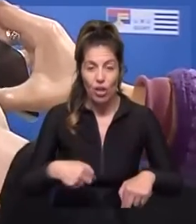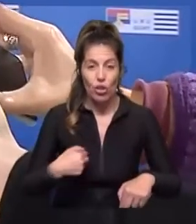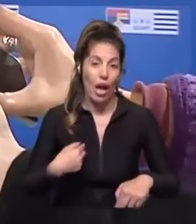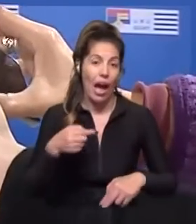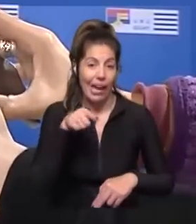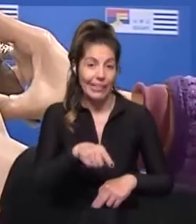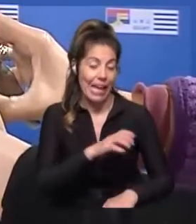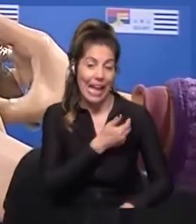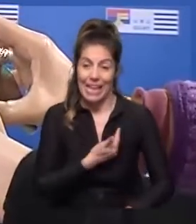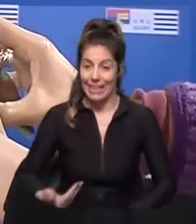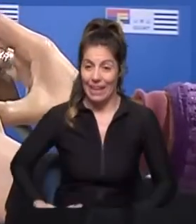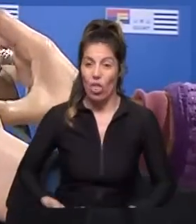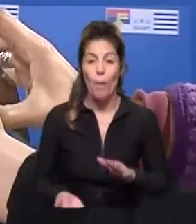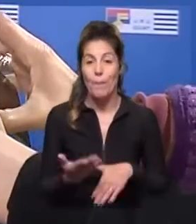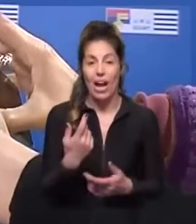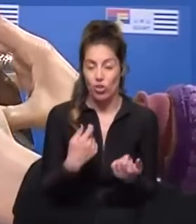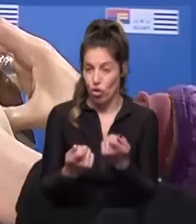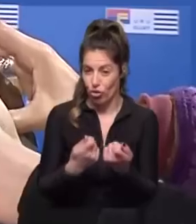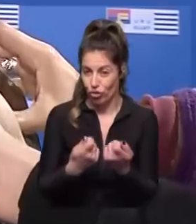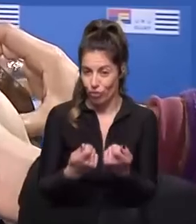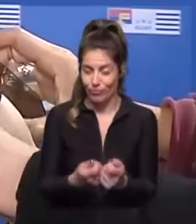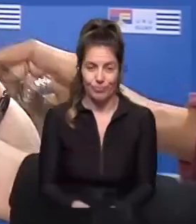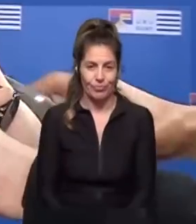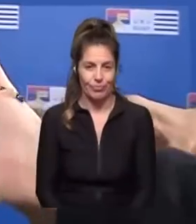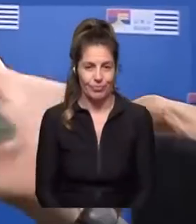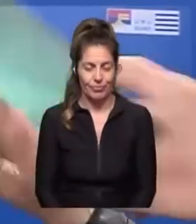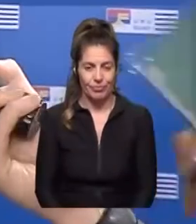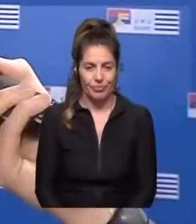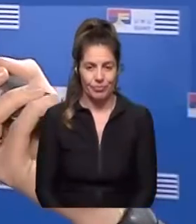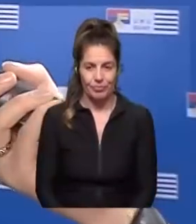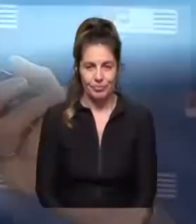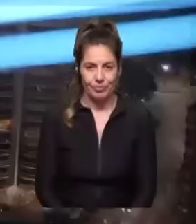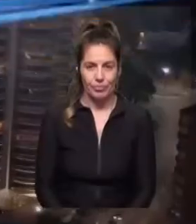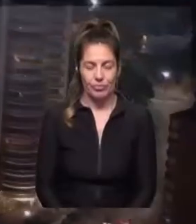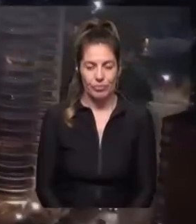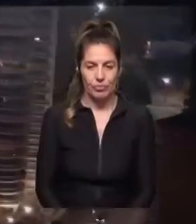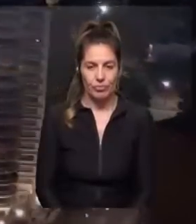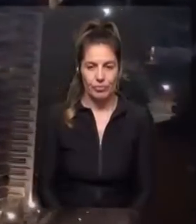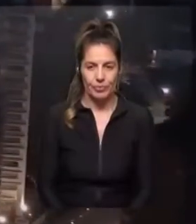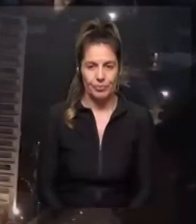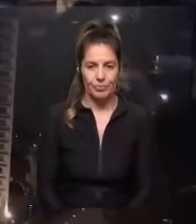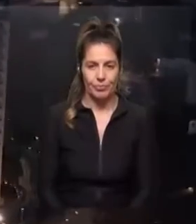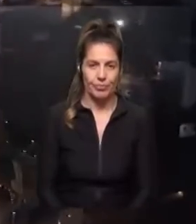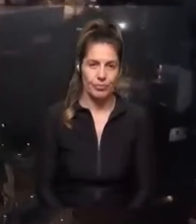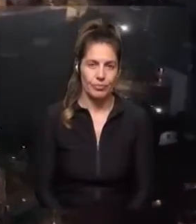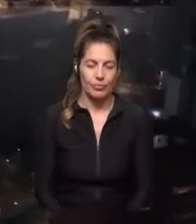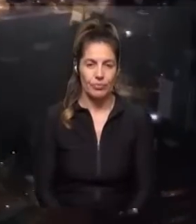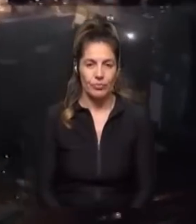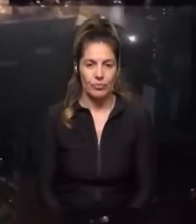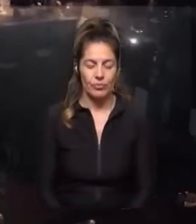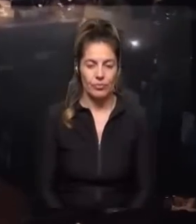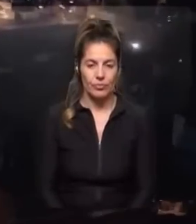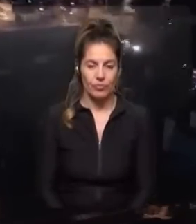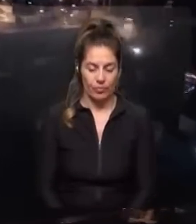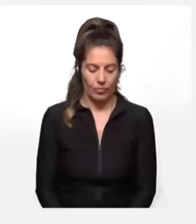el estado en mayores costos digamos no presentó ante él